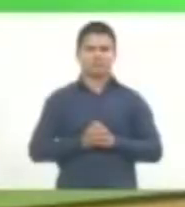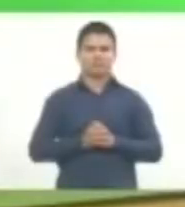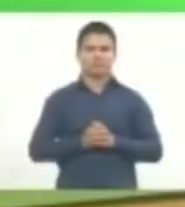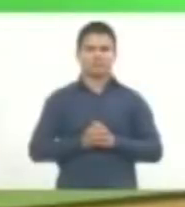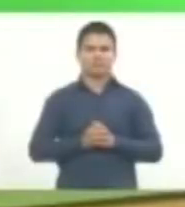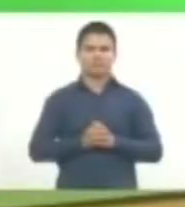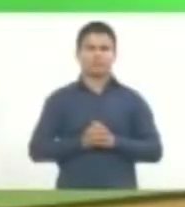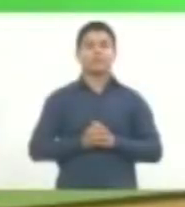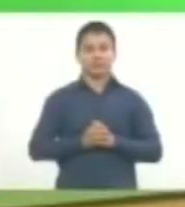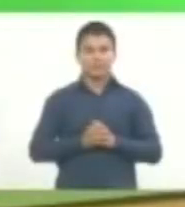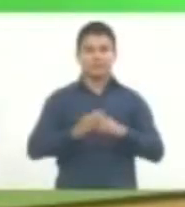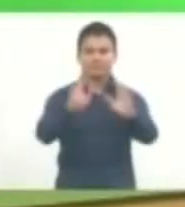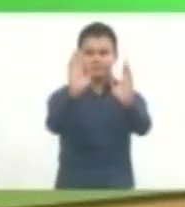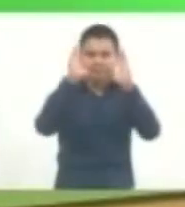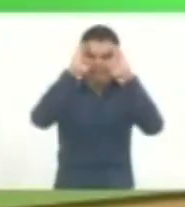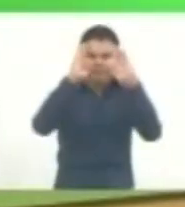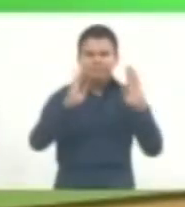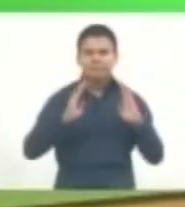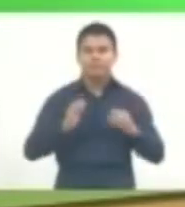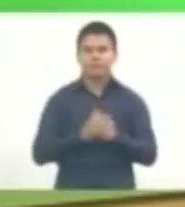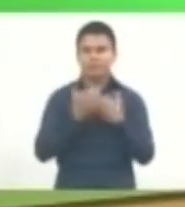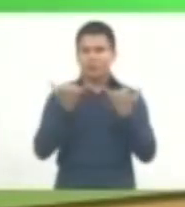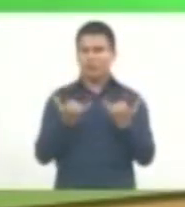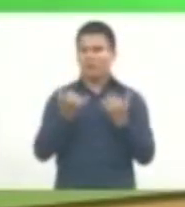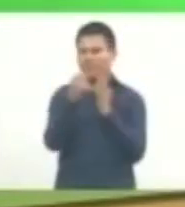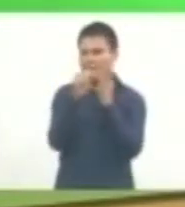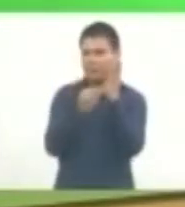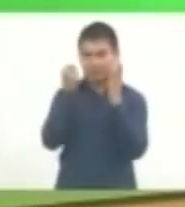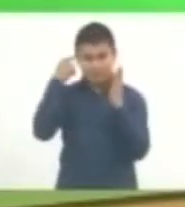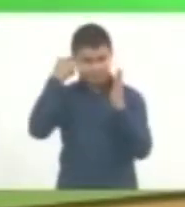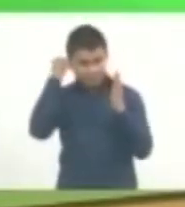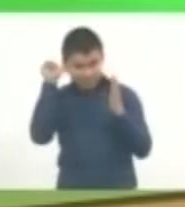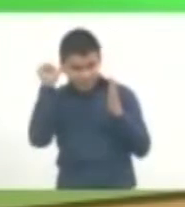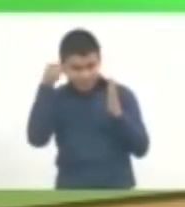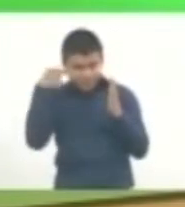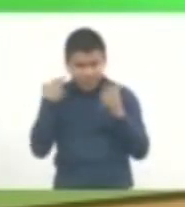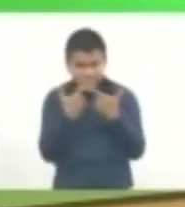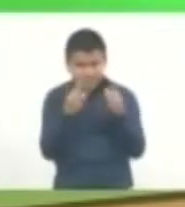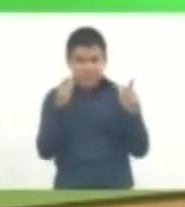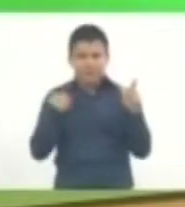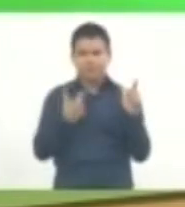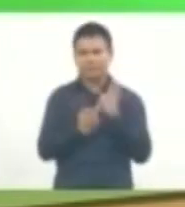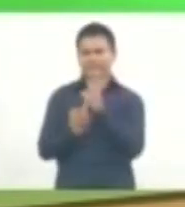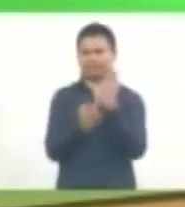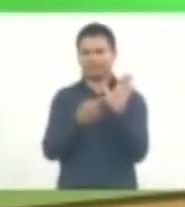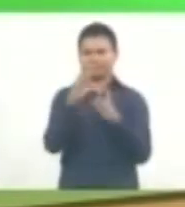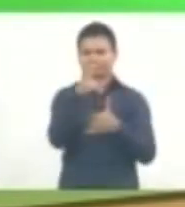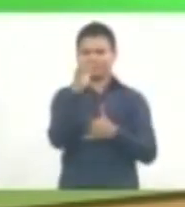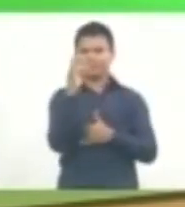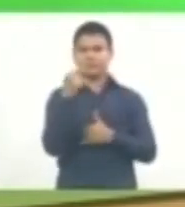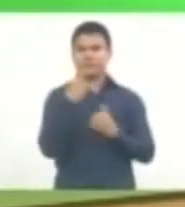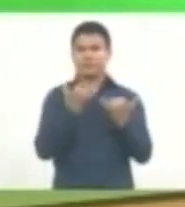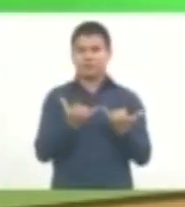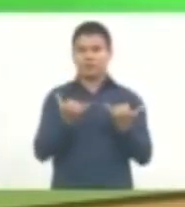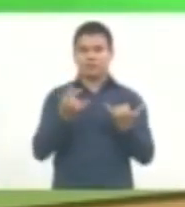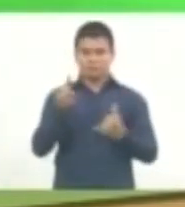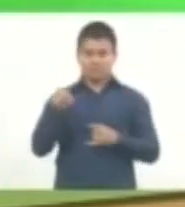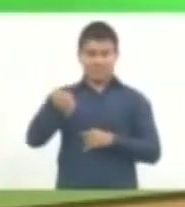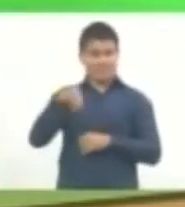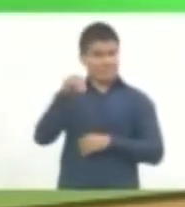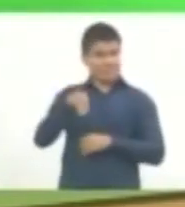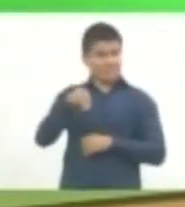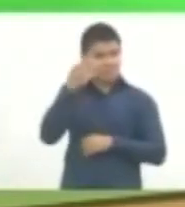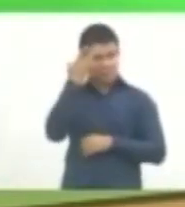Muchísima atención, nuestro programa Versión Libre, que se emite desde hace más de 22 años por el canal regional Telecaribe, no será emitido este martes porque